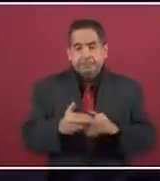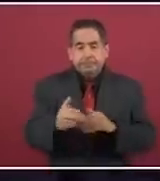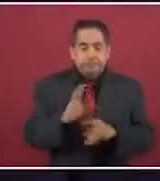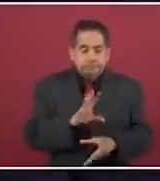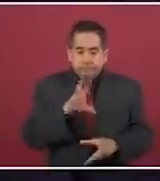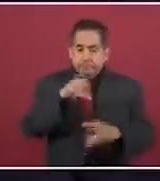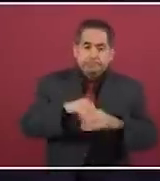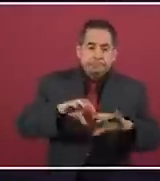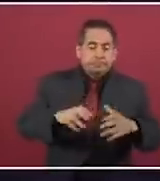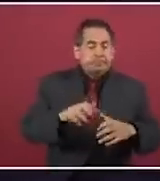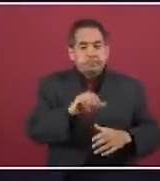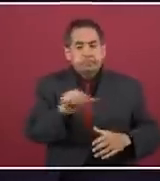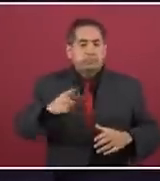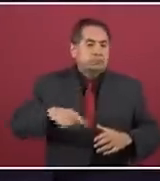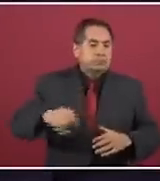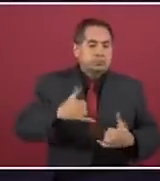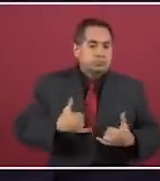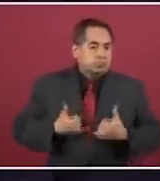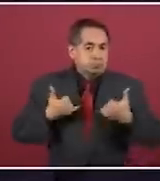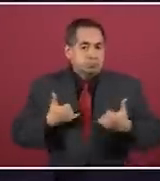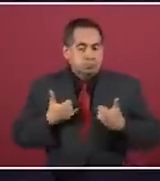integrando a los jóvenes,